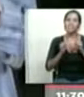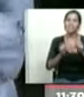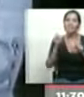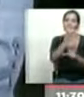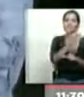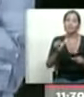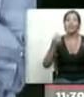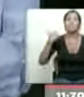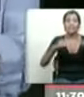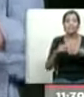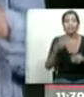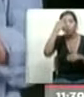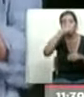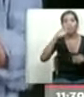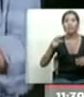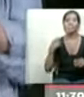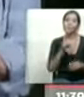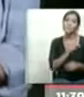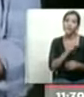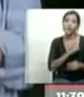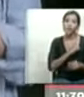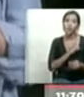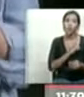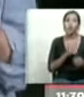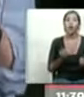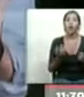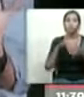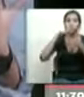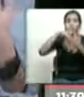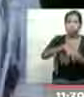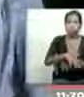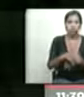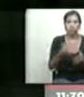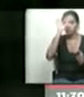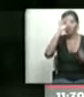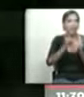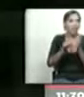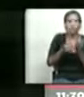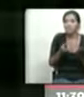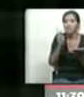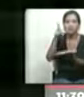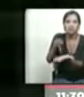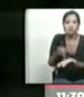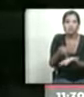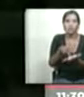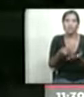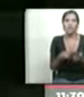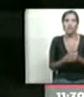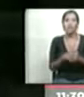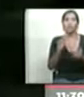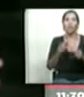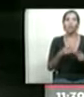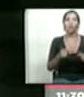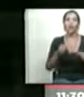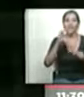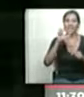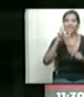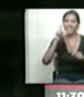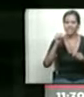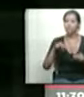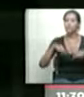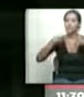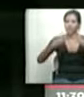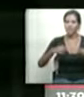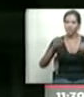mientras los pobladores tienen miedo de que suceda otro derrumbe, pero no saben a dónde ir. El ELN nos sorprendió con una nueva táctica de guerra: